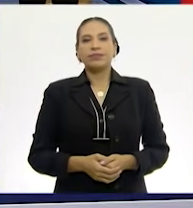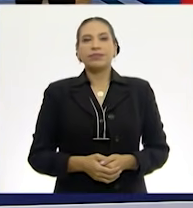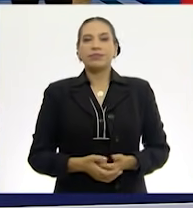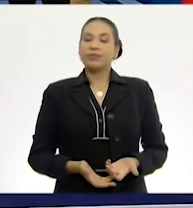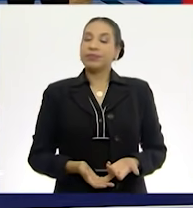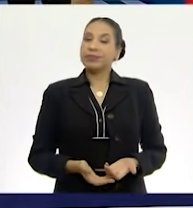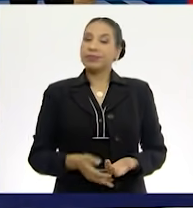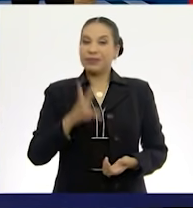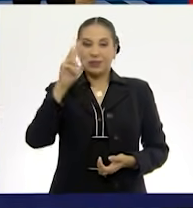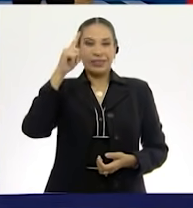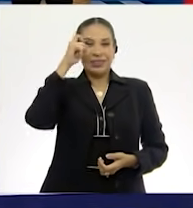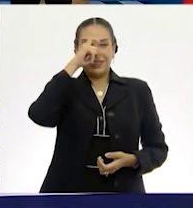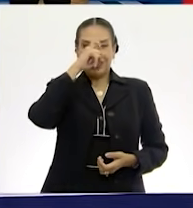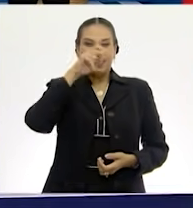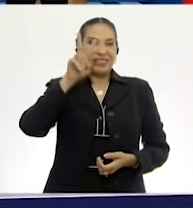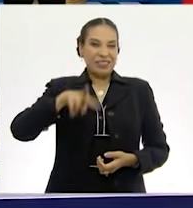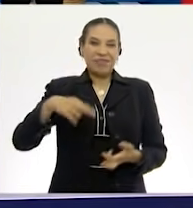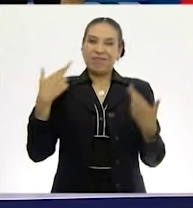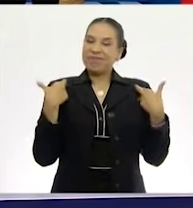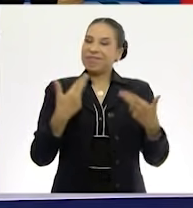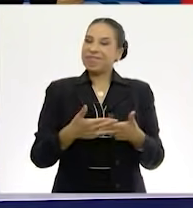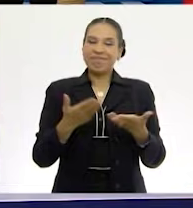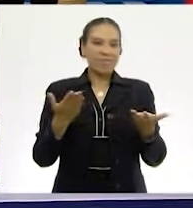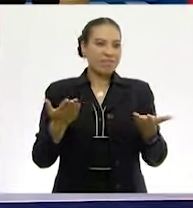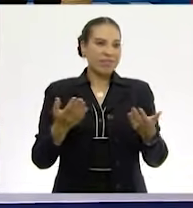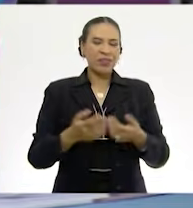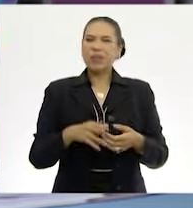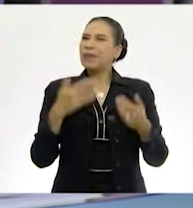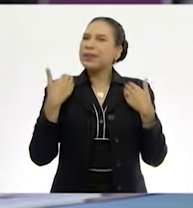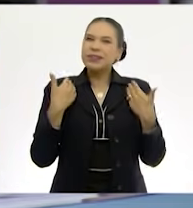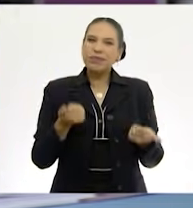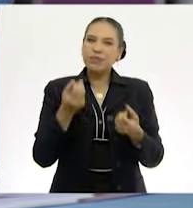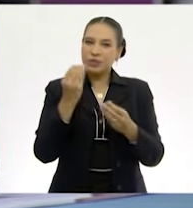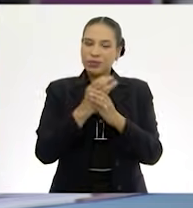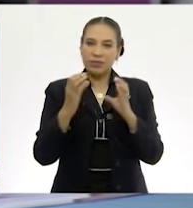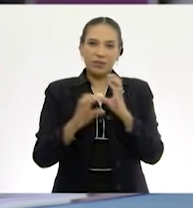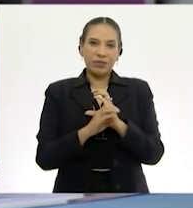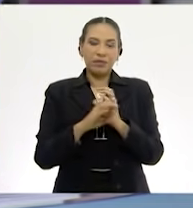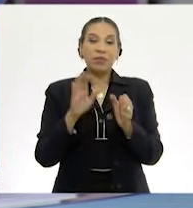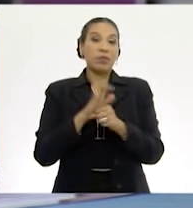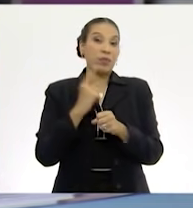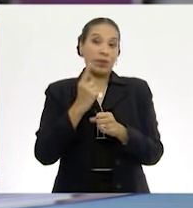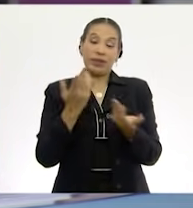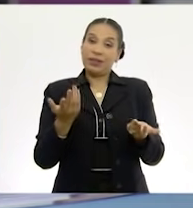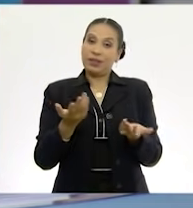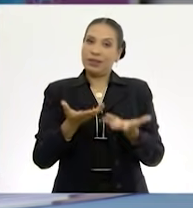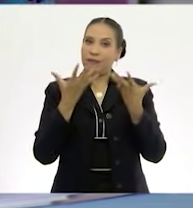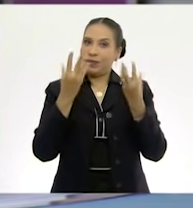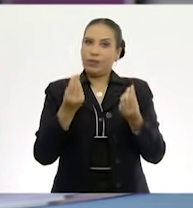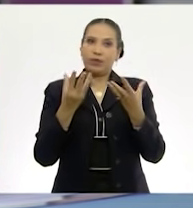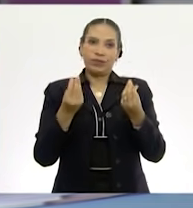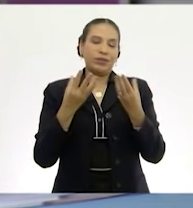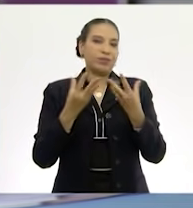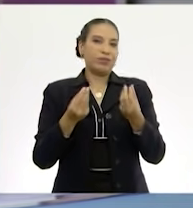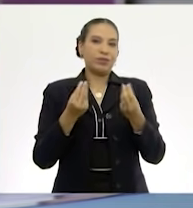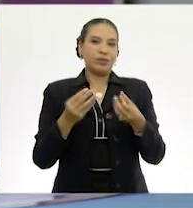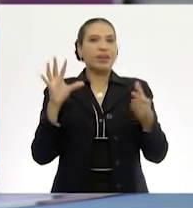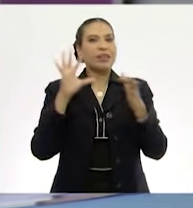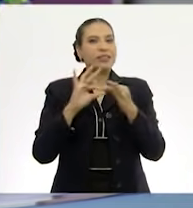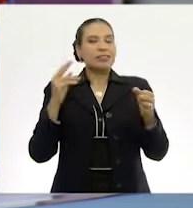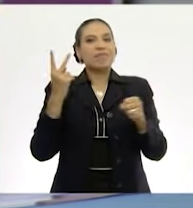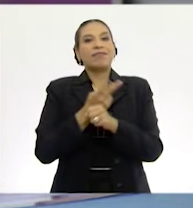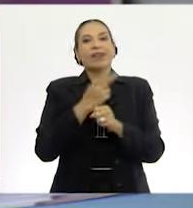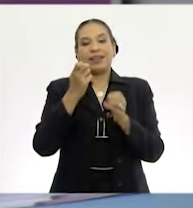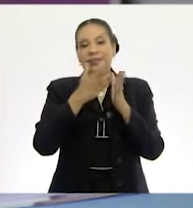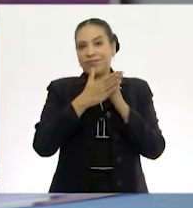¡Qué complicado, maestra! No entendí muchas cosas porque fue mucho lo que